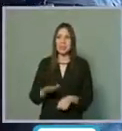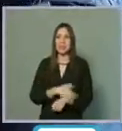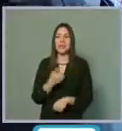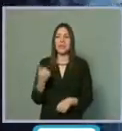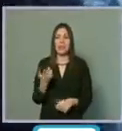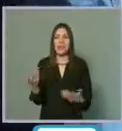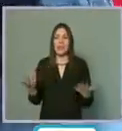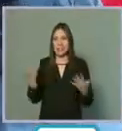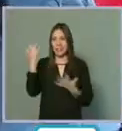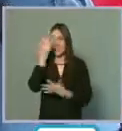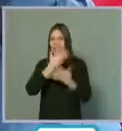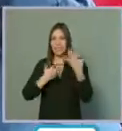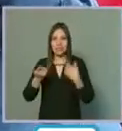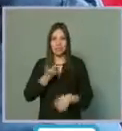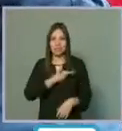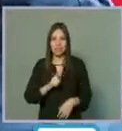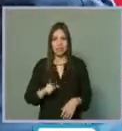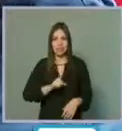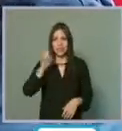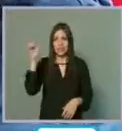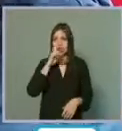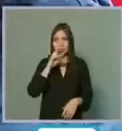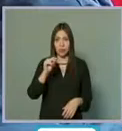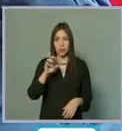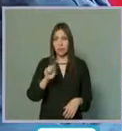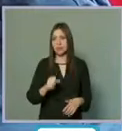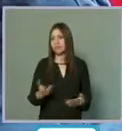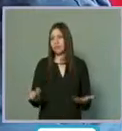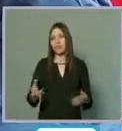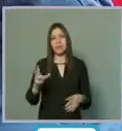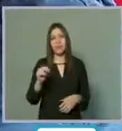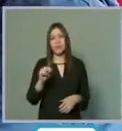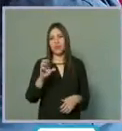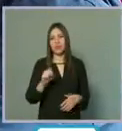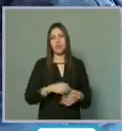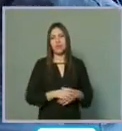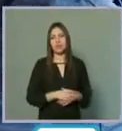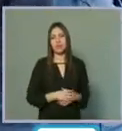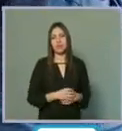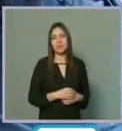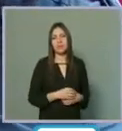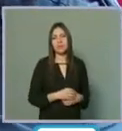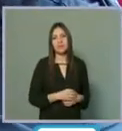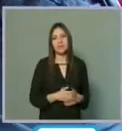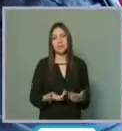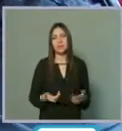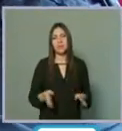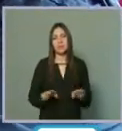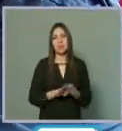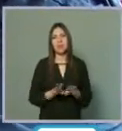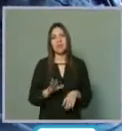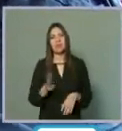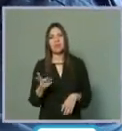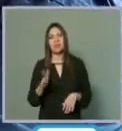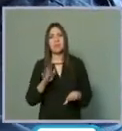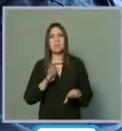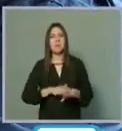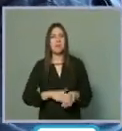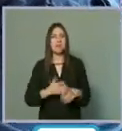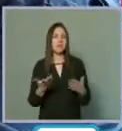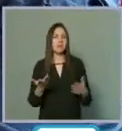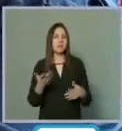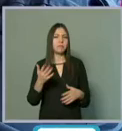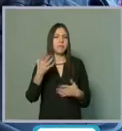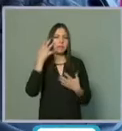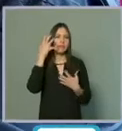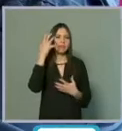¿No? ¿En Rusia no son así? No, definitivamente. ¿Cómo son? Somos más reservados en esta parte. O